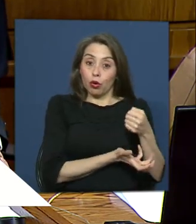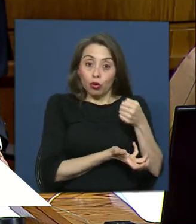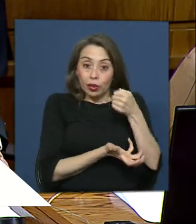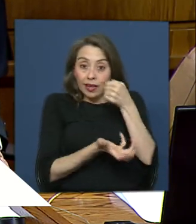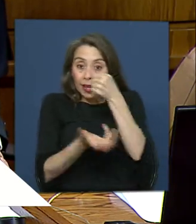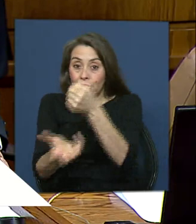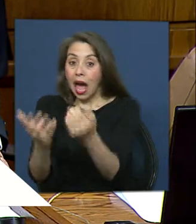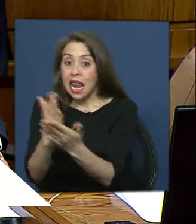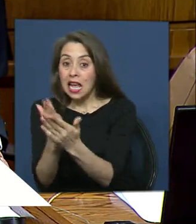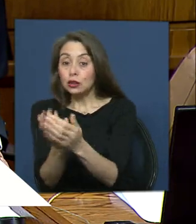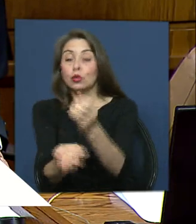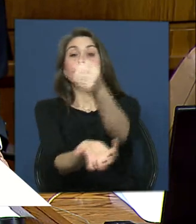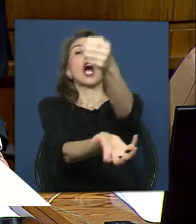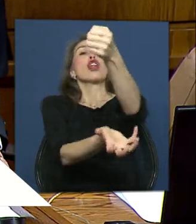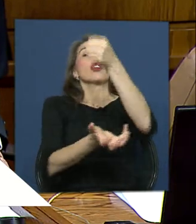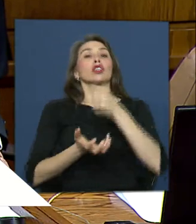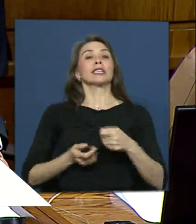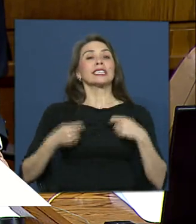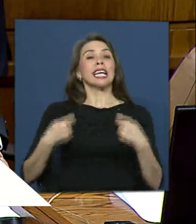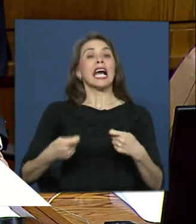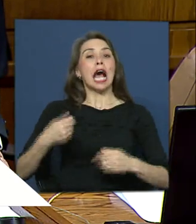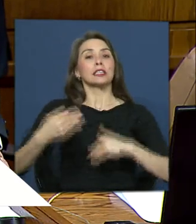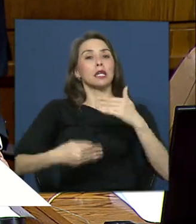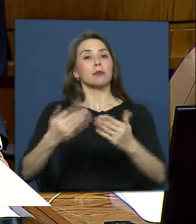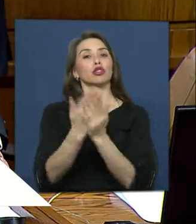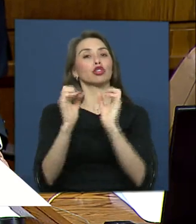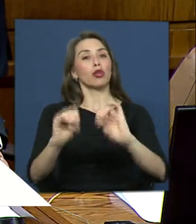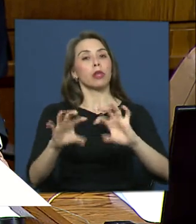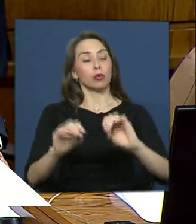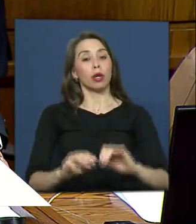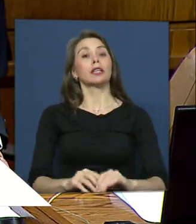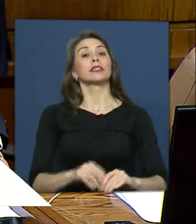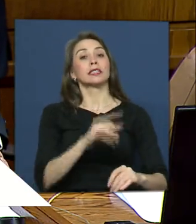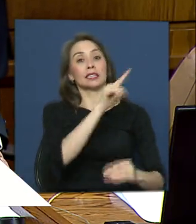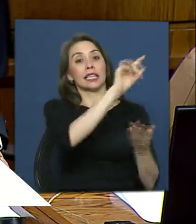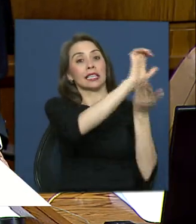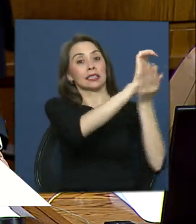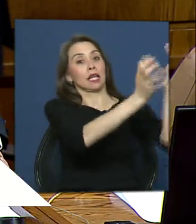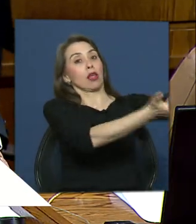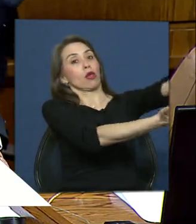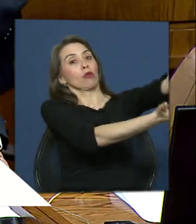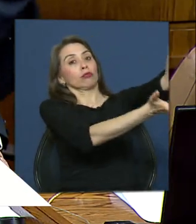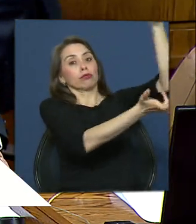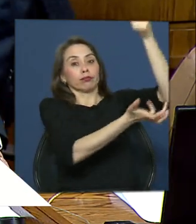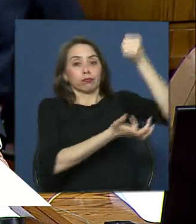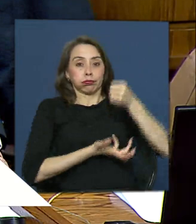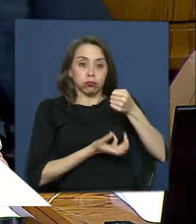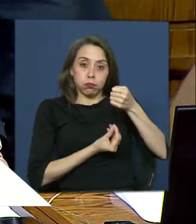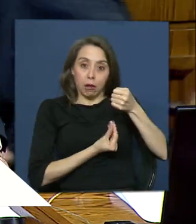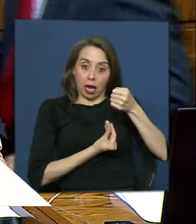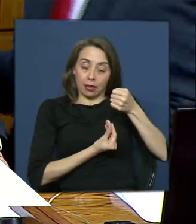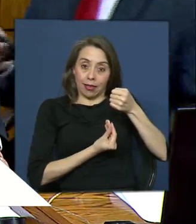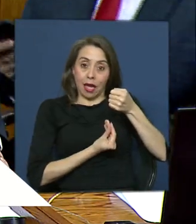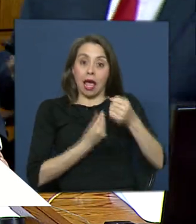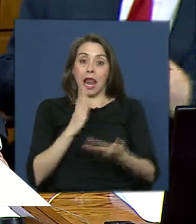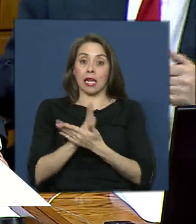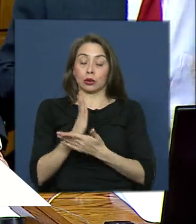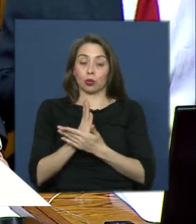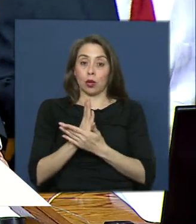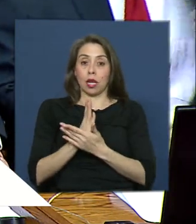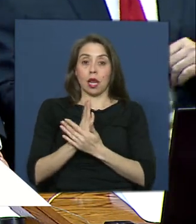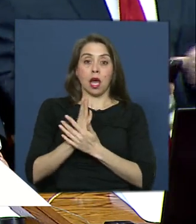proceso educativo, porque mientras más invirtamos de esos recursos que el Estado provee para una